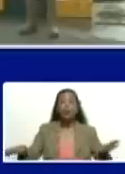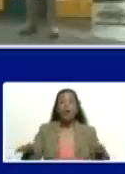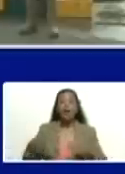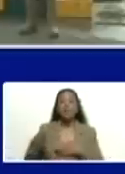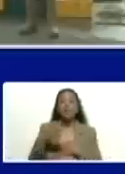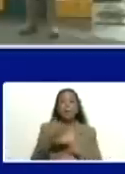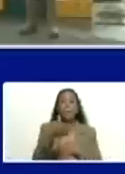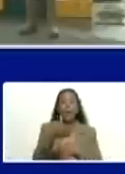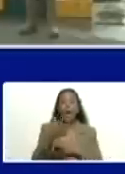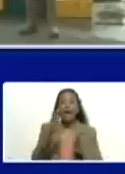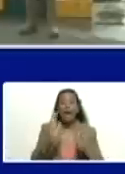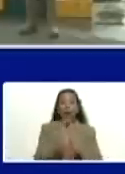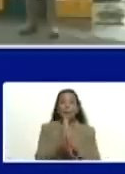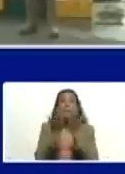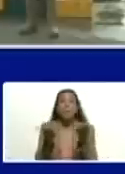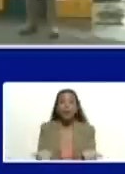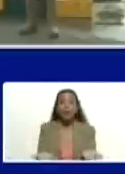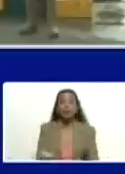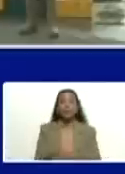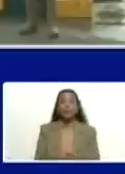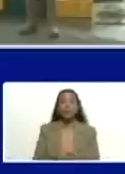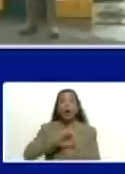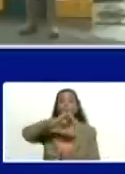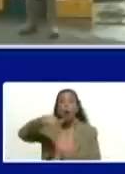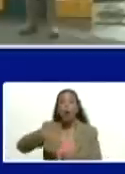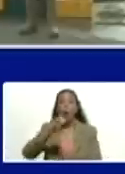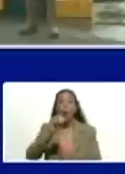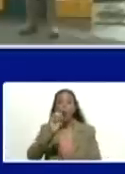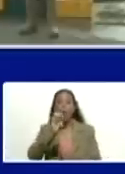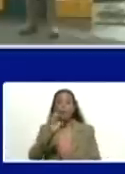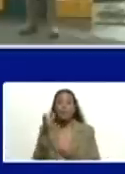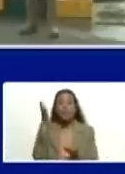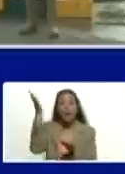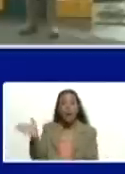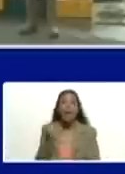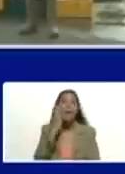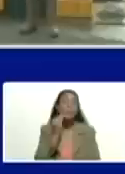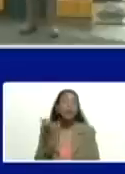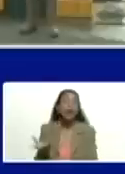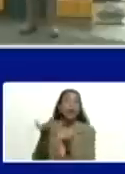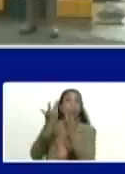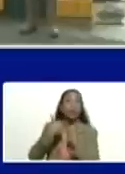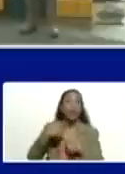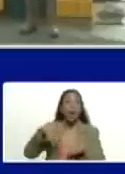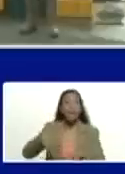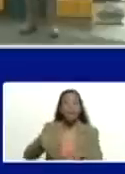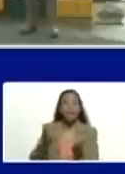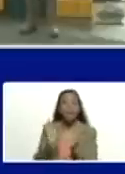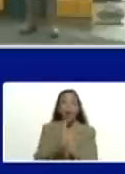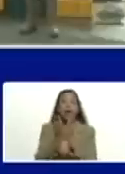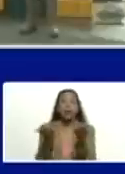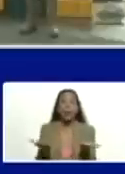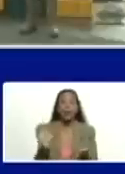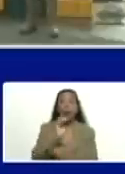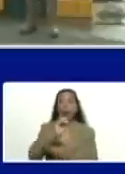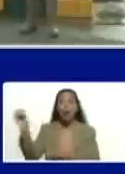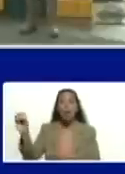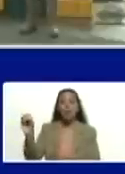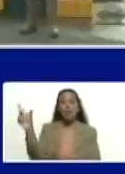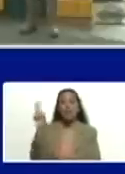Dipesca, José Alberto Rodríguez, para mostrar esta experiencia tan bonita aquí mismo en Cumaná, en el oriente del